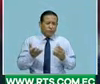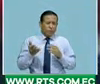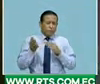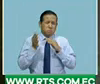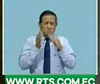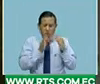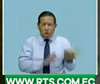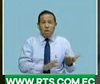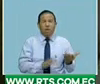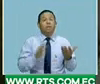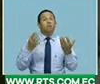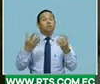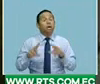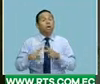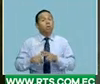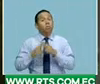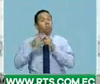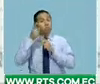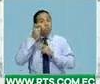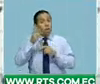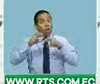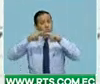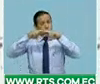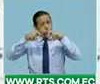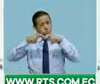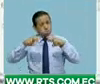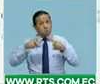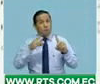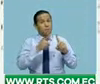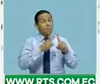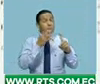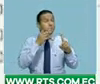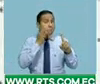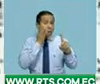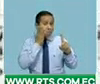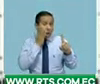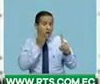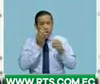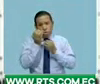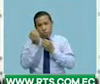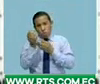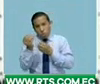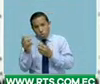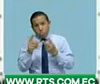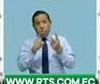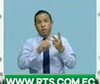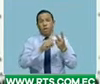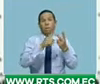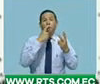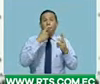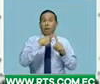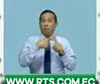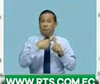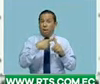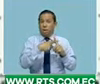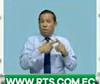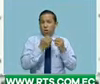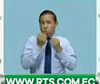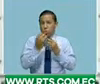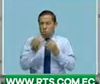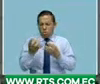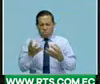de la indagación previa y las versiones de la madre y el padrastro, en la familia paterna hay más dudas